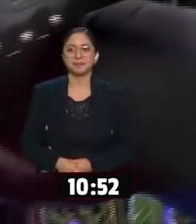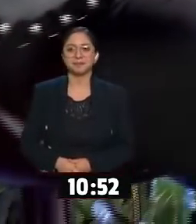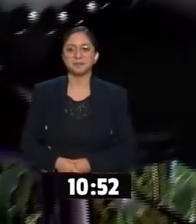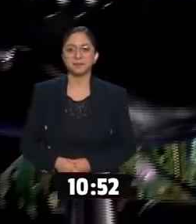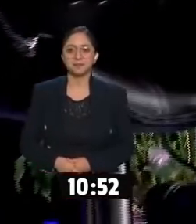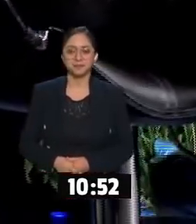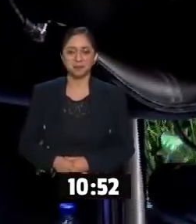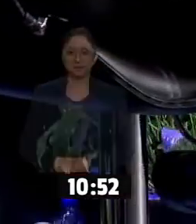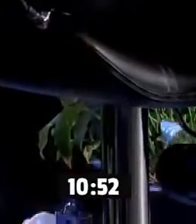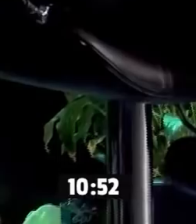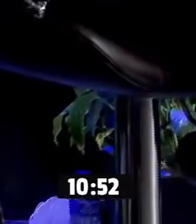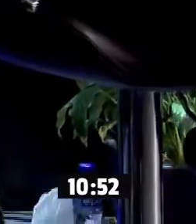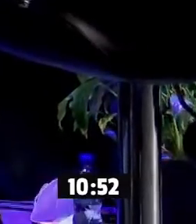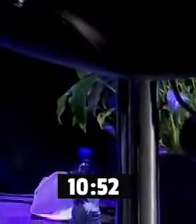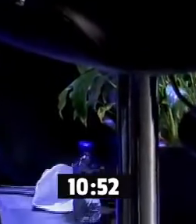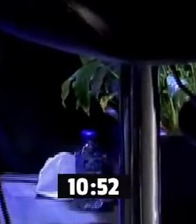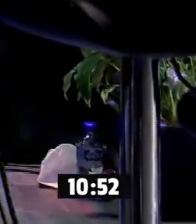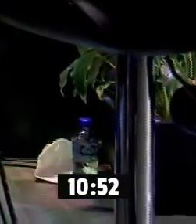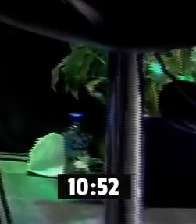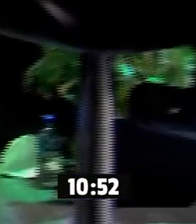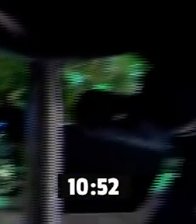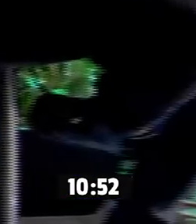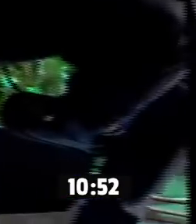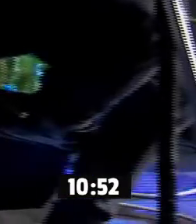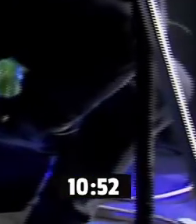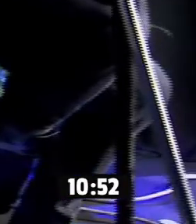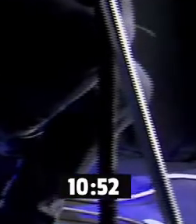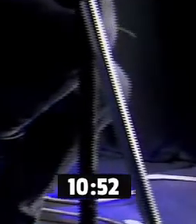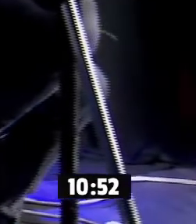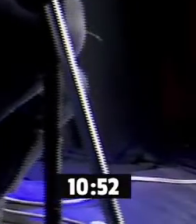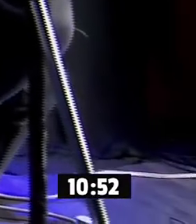Hola, ¿cómo están? Nosotros somos Delta. Esta canción se llama